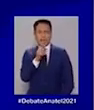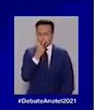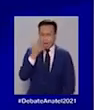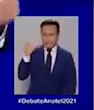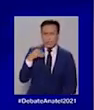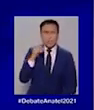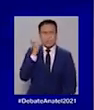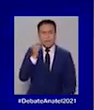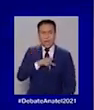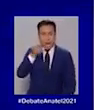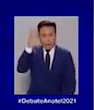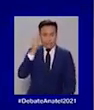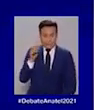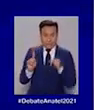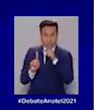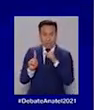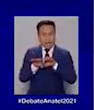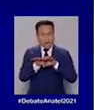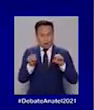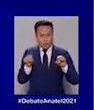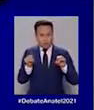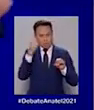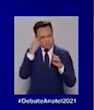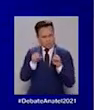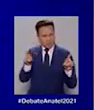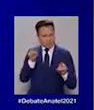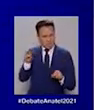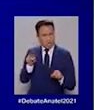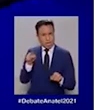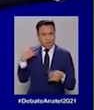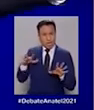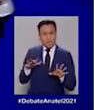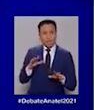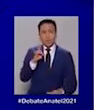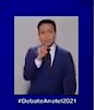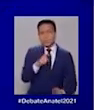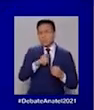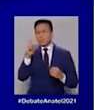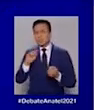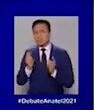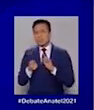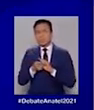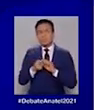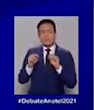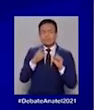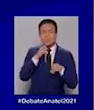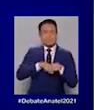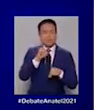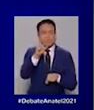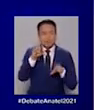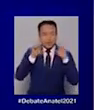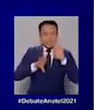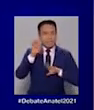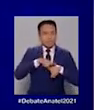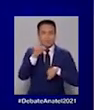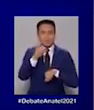se equilibra con los diputados de Apruebo Dignidad, ¿cierto?, de la coalición de Gabriel Boric, y el nuevo pacto social, la Desconcertación. Uno podría